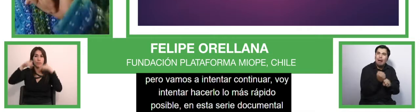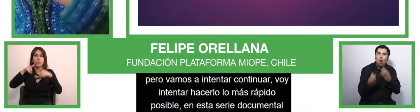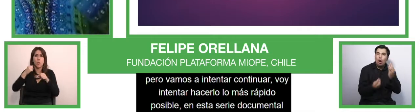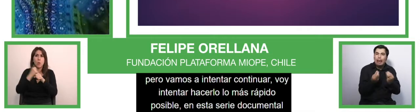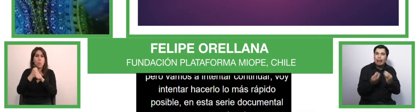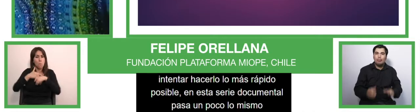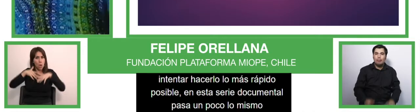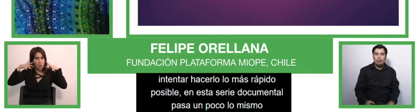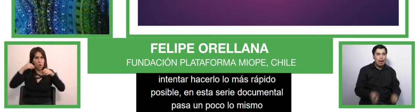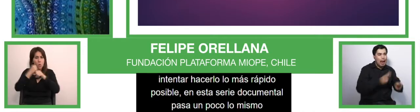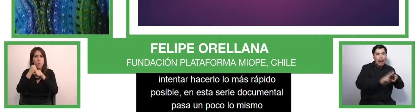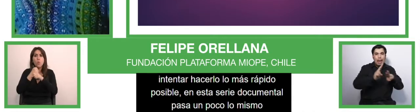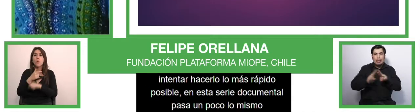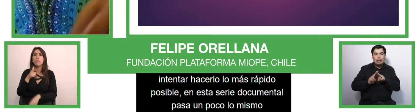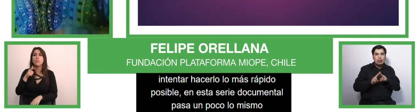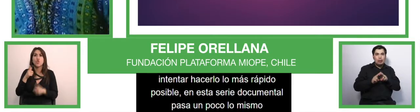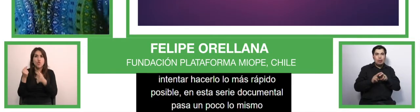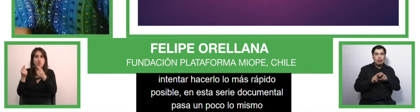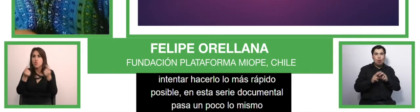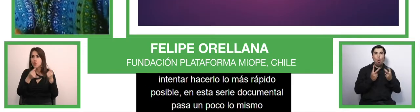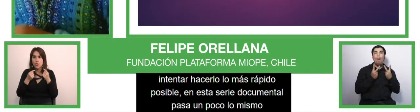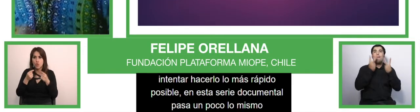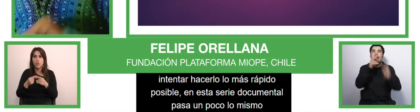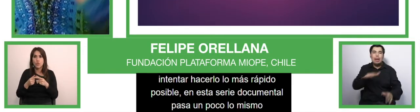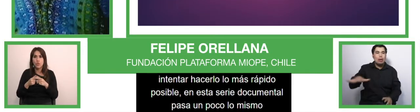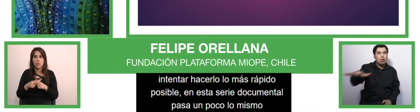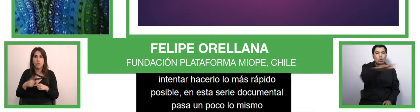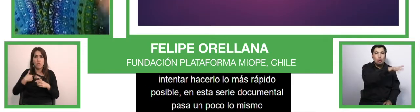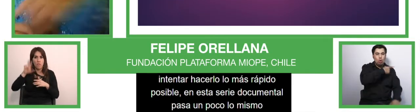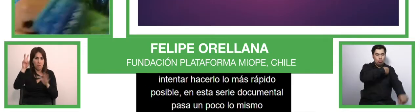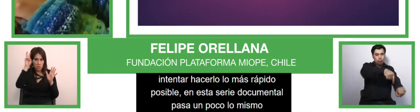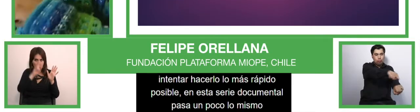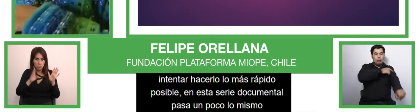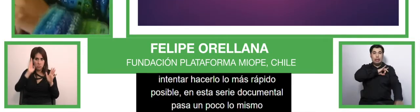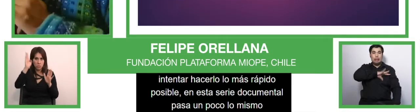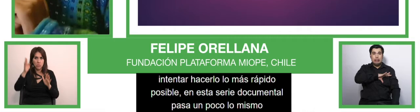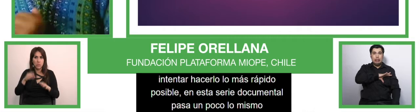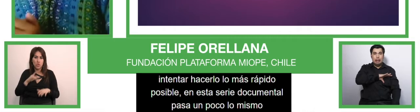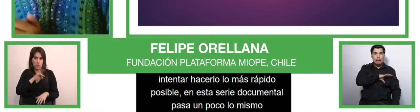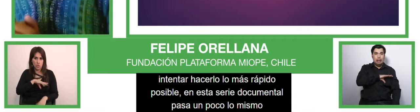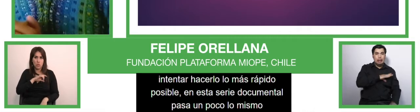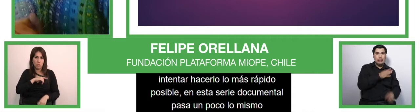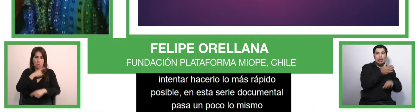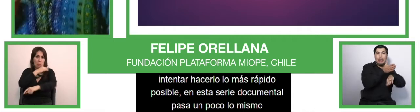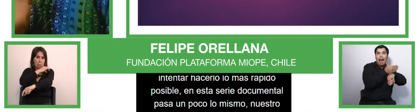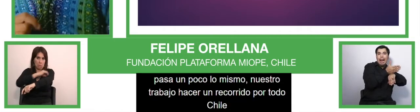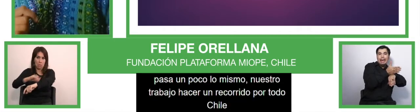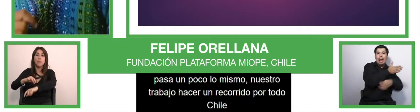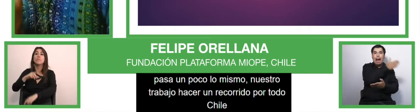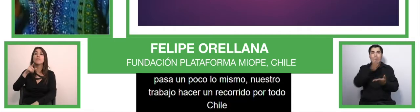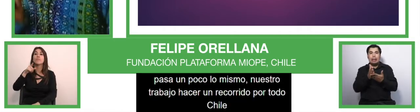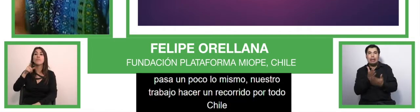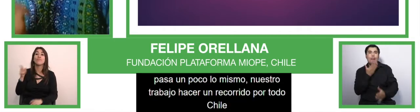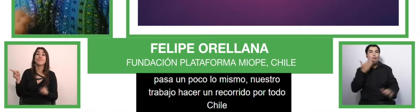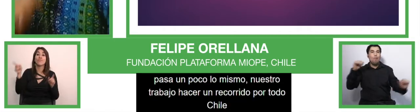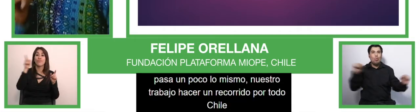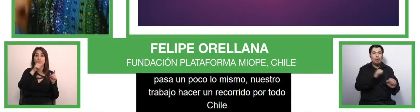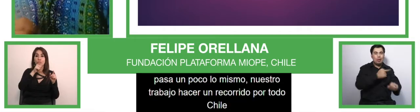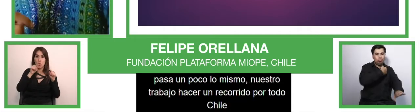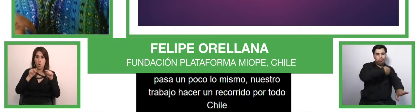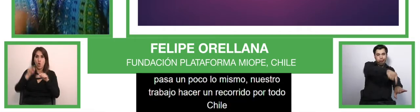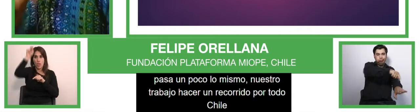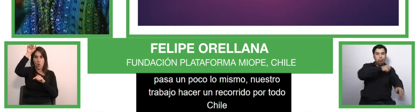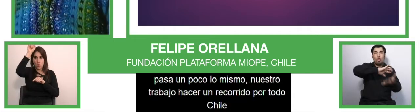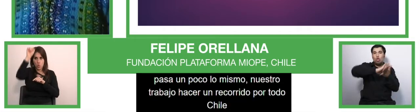hacer un recorrido por todo Chile de una persona con discapacidad, desde Punta Arenas hasta Arica, lo atravesamos entero, ¿ya? Y hablando de lo que pasa y